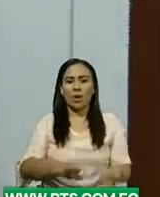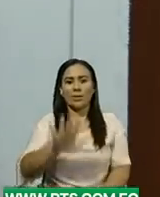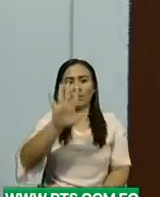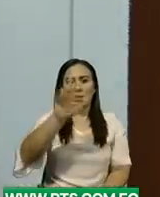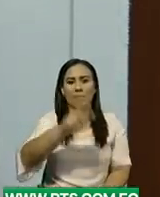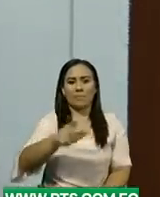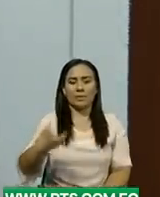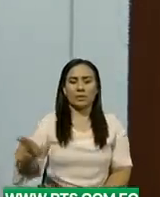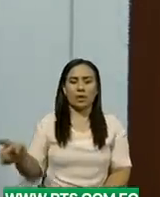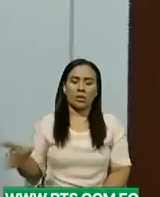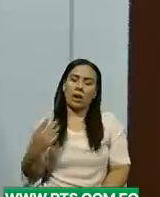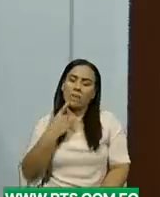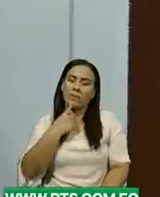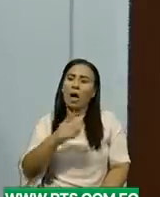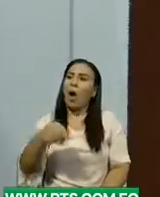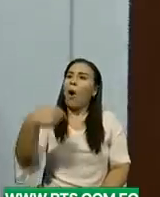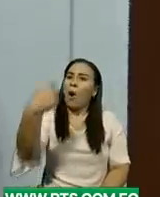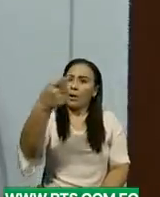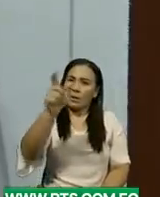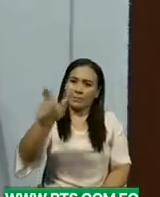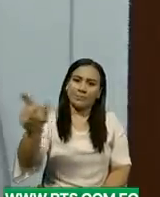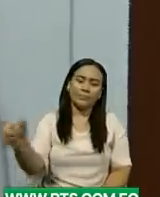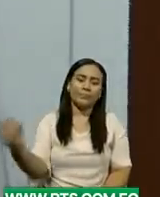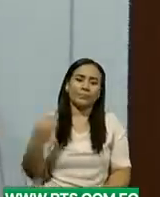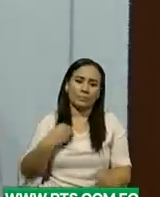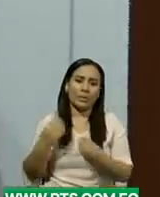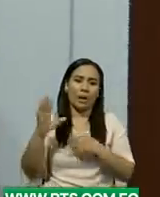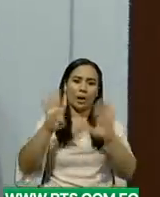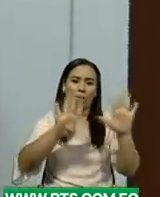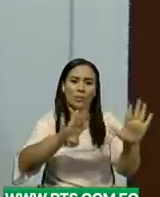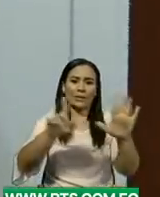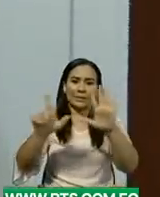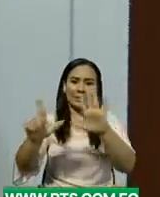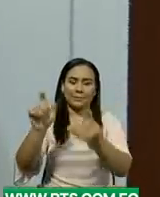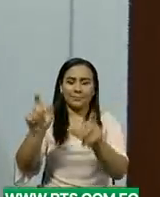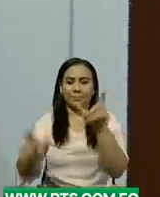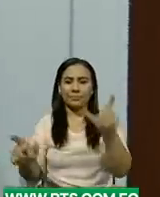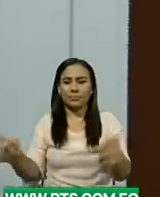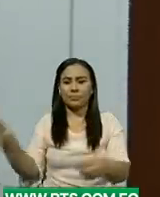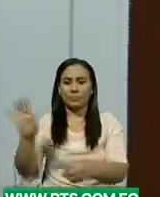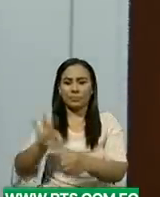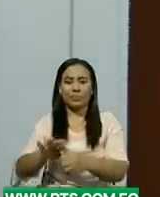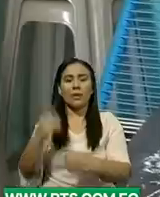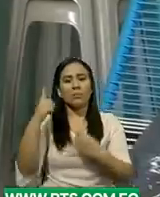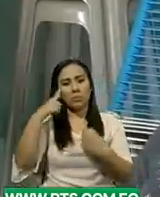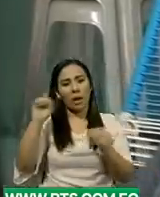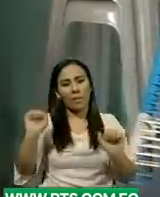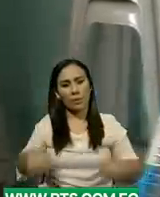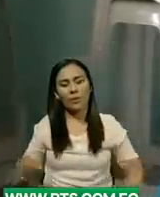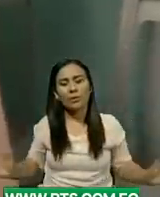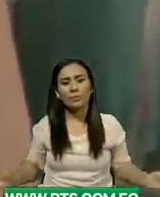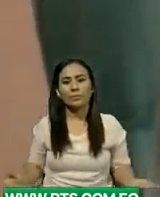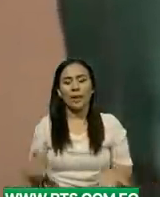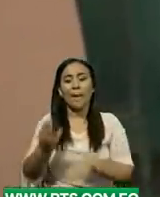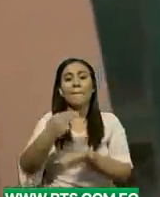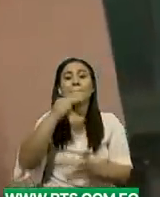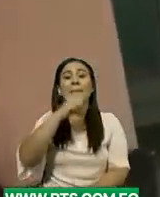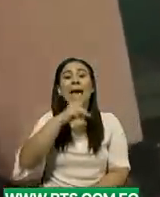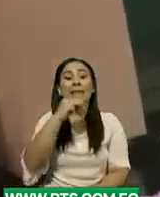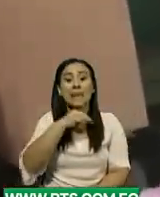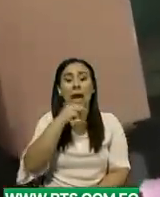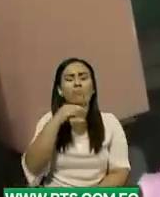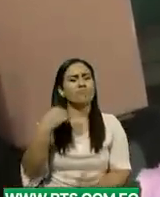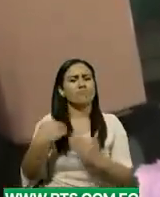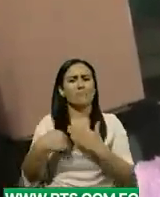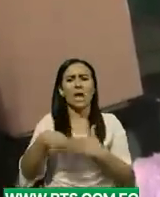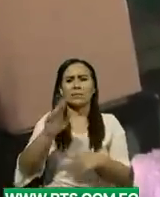personas, por lo tanto tenemos registrada ya, tenemos 97 personas que estarían habilitadas para el sufragio. Manta fue la ciudad con